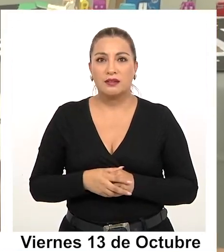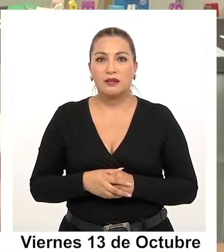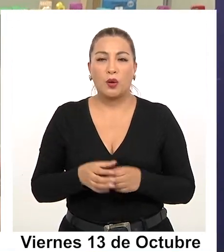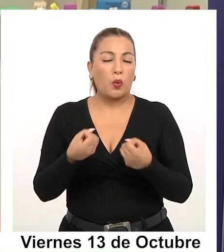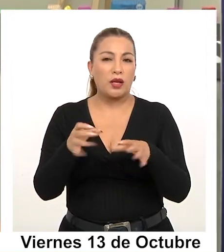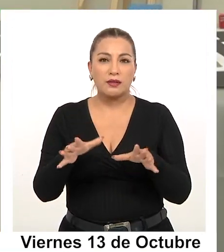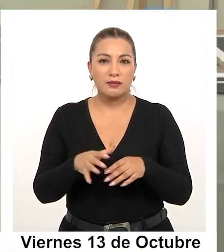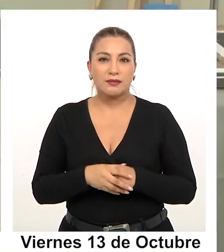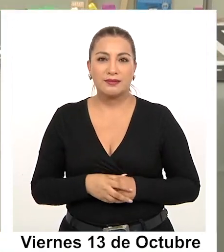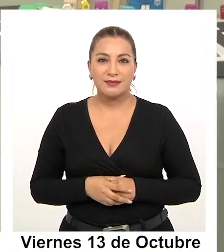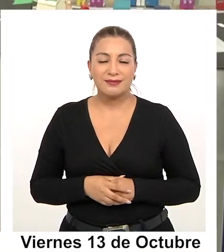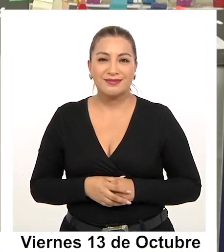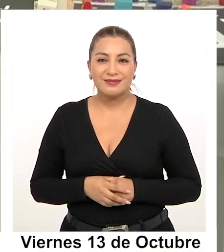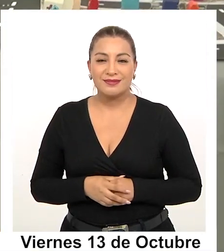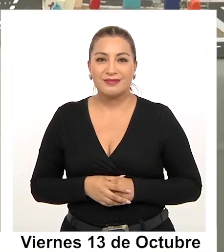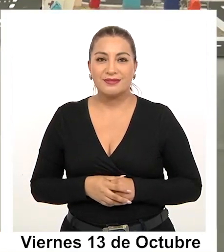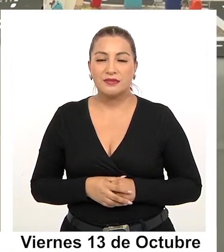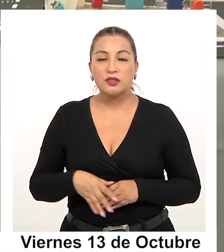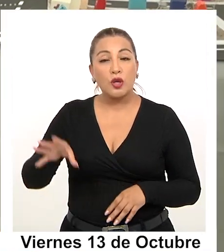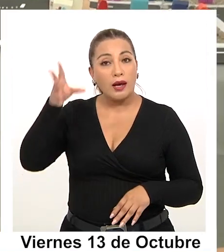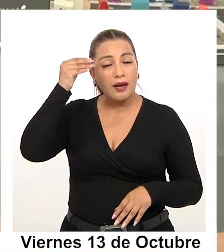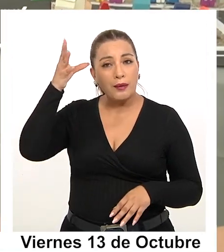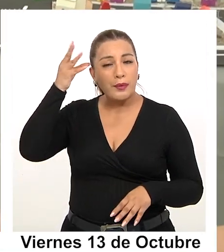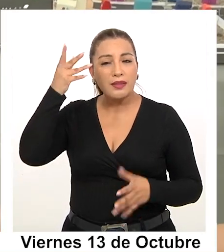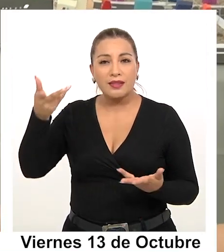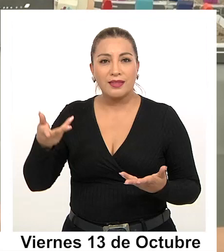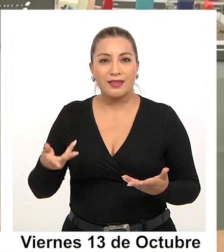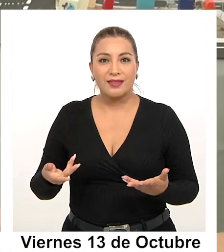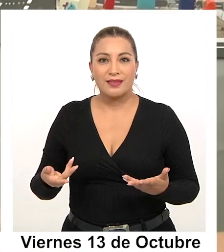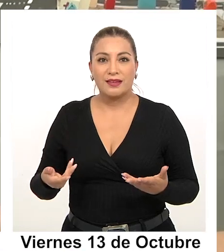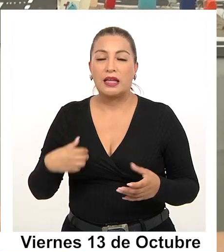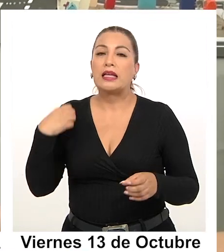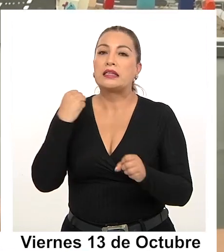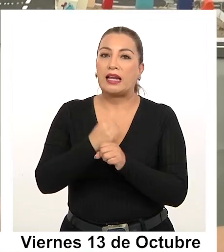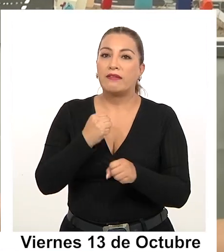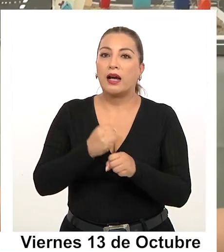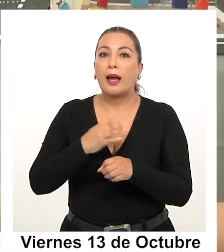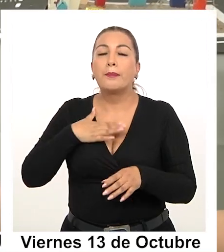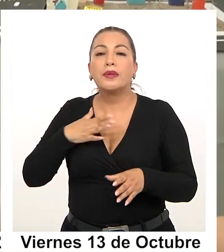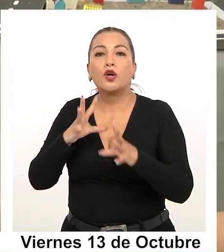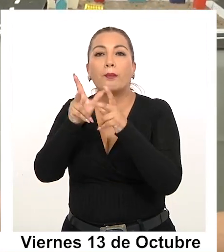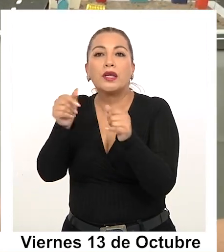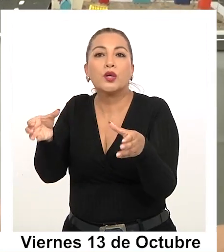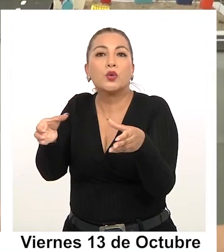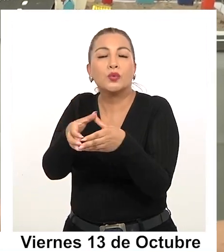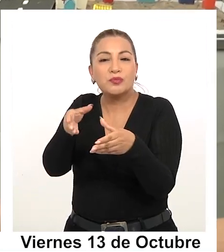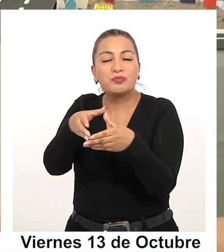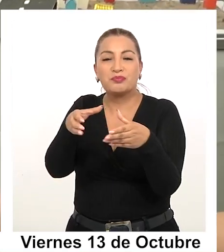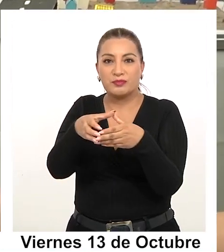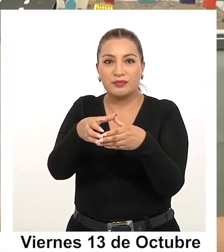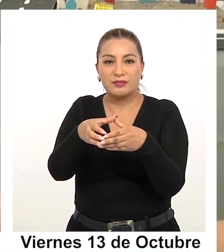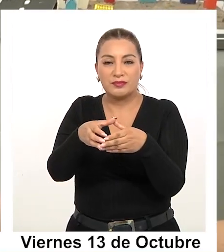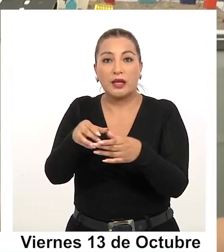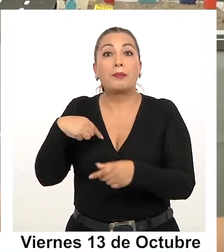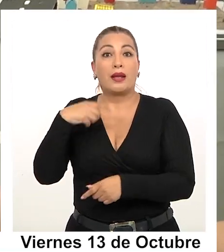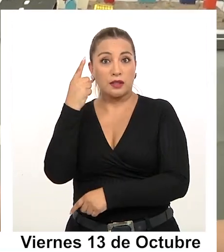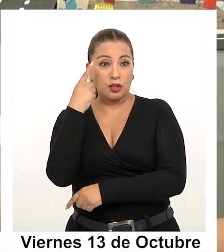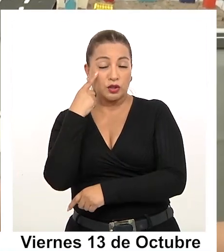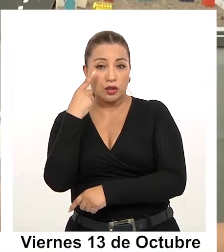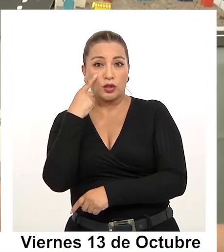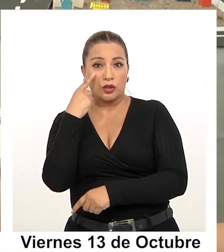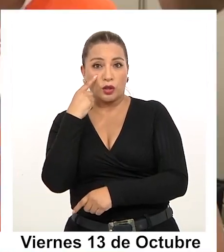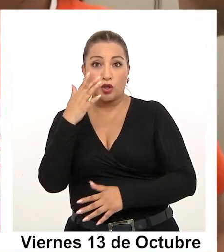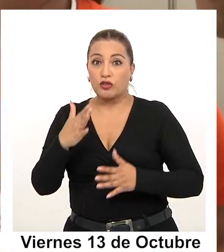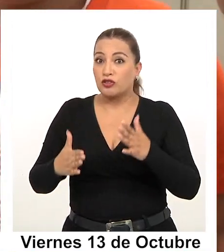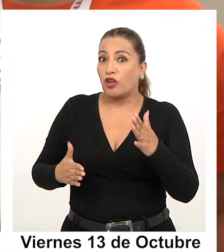cosa. ¿Sí? Lo que he aprendido a hacer es que hay que trabajar en equipo para poder conocer un